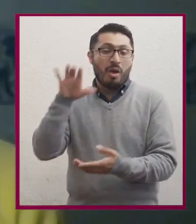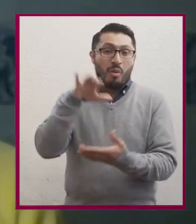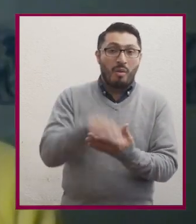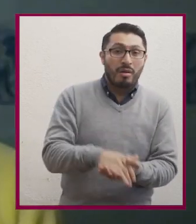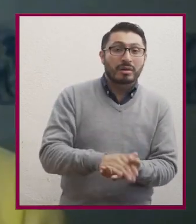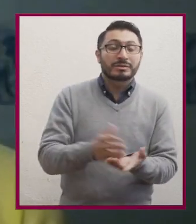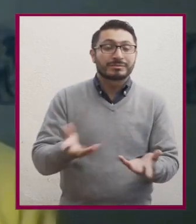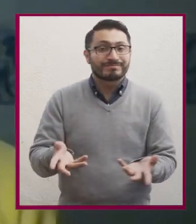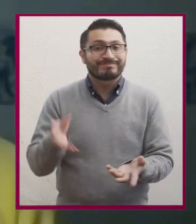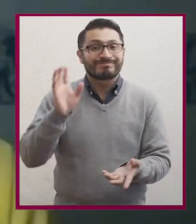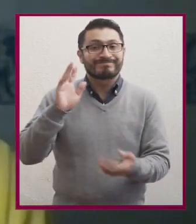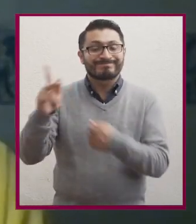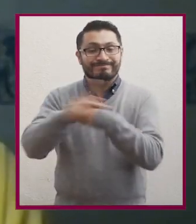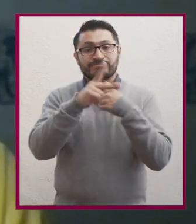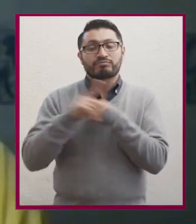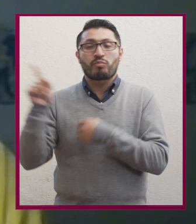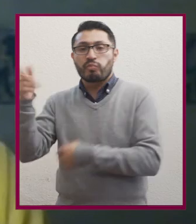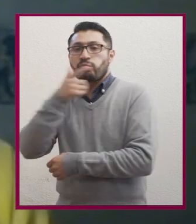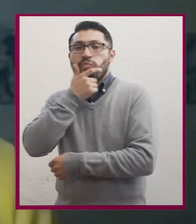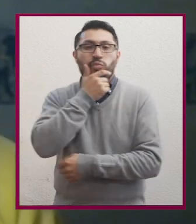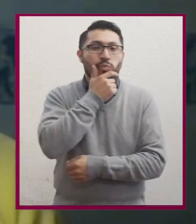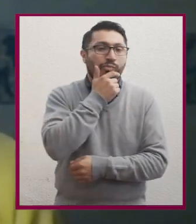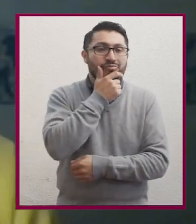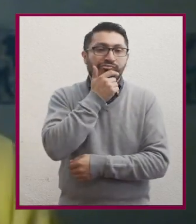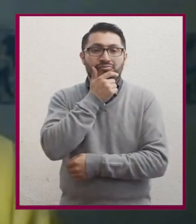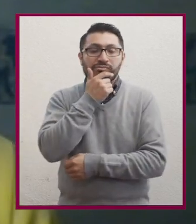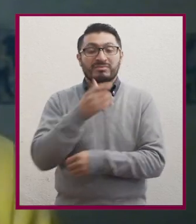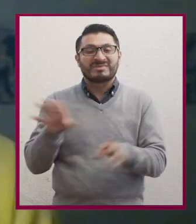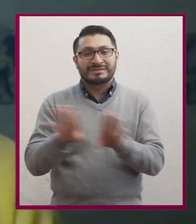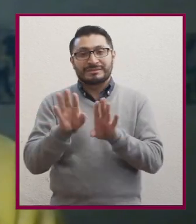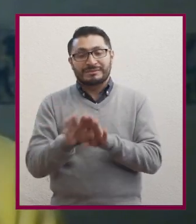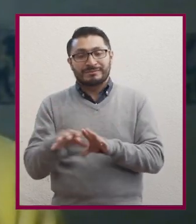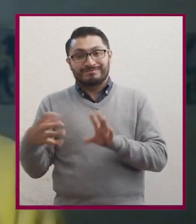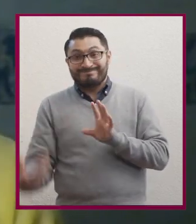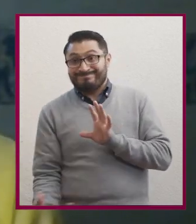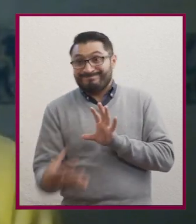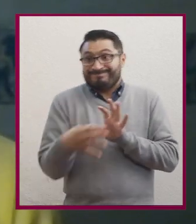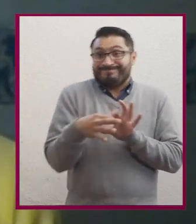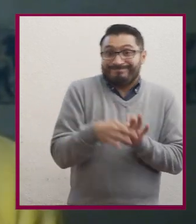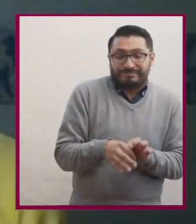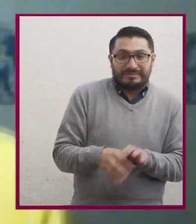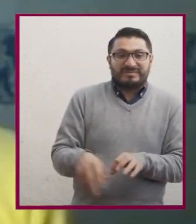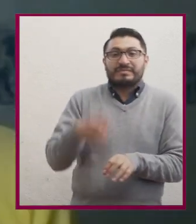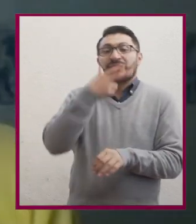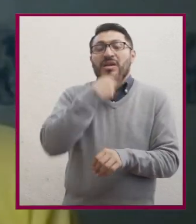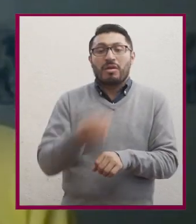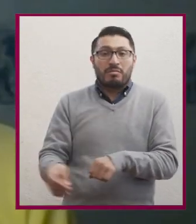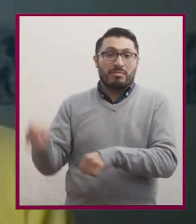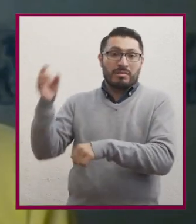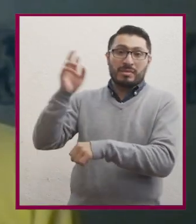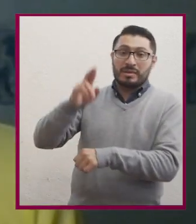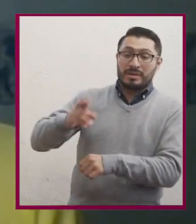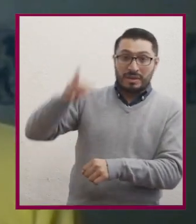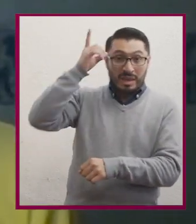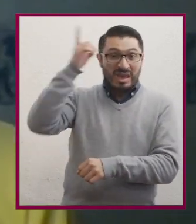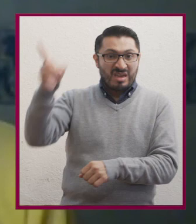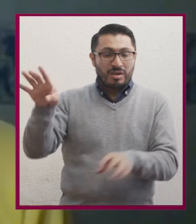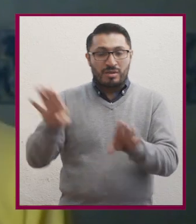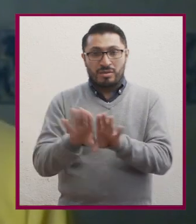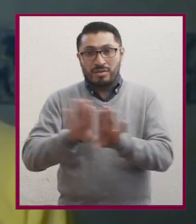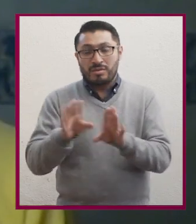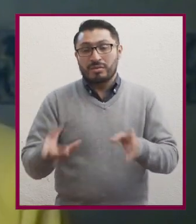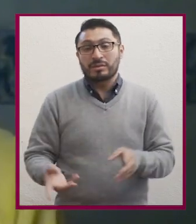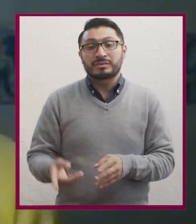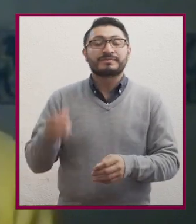casadas, sobre todo en los países anglosajones, quedaban sujetas por completo a la autoridad del marido. Un resabio de eso es incluso el hecho de